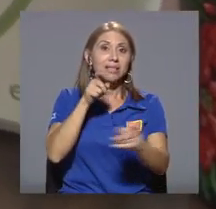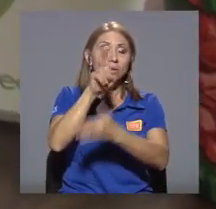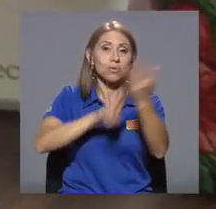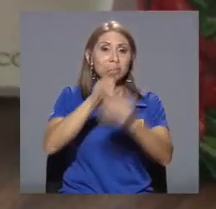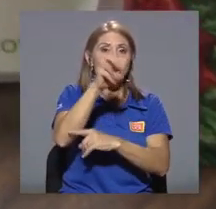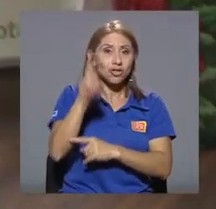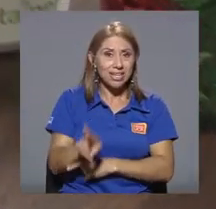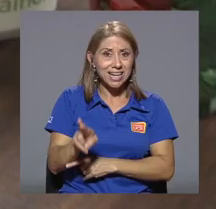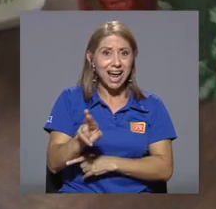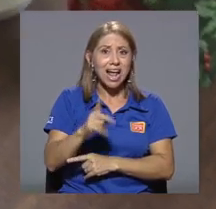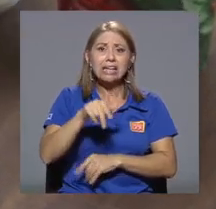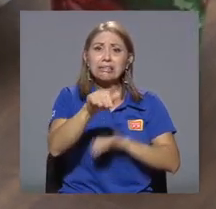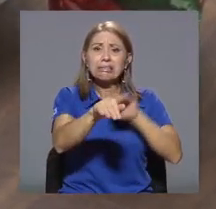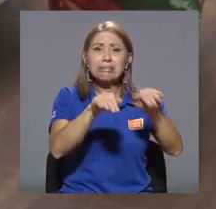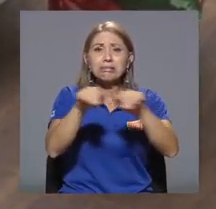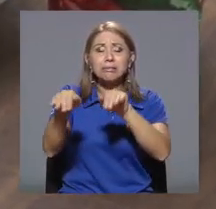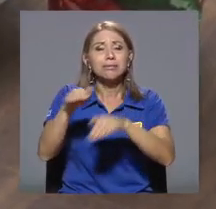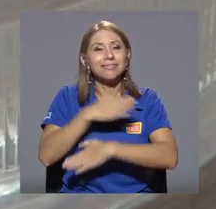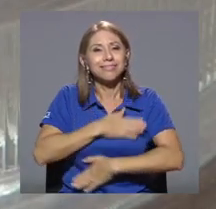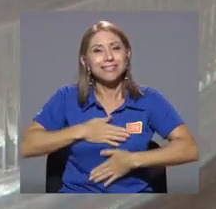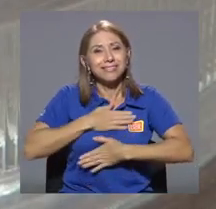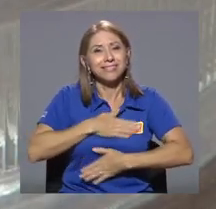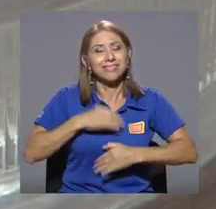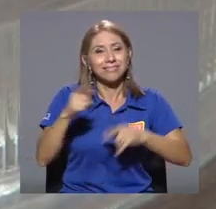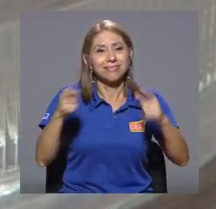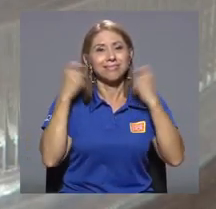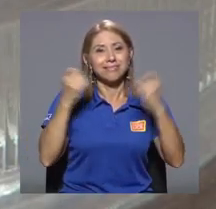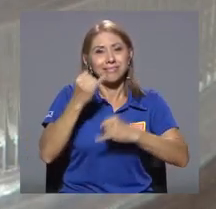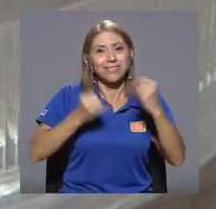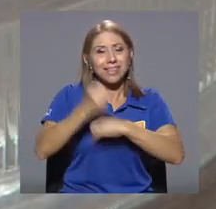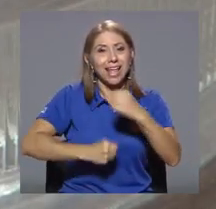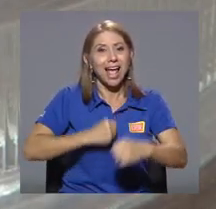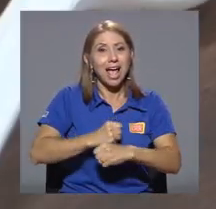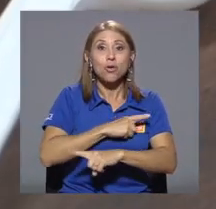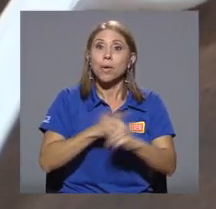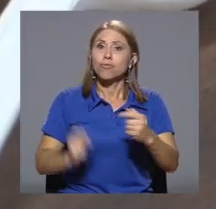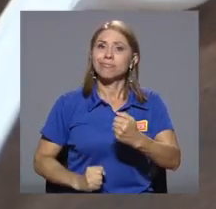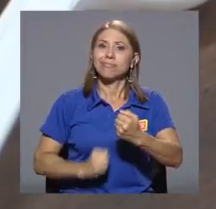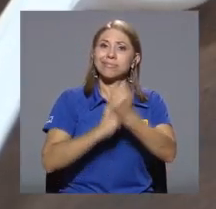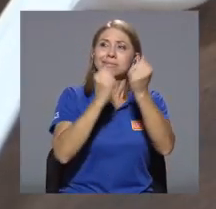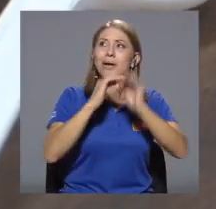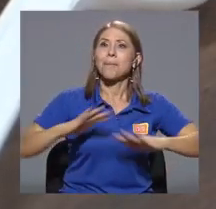Universidad de Costa Rica hacemos el llamado a disfrutar de estas fiestas de fin de año, pero de la mano con